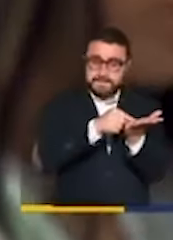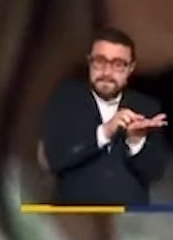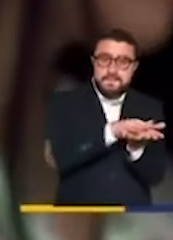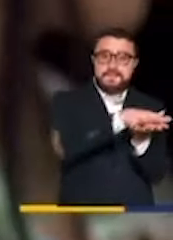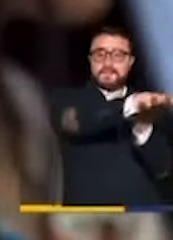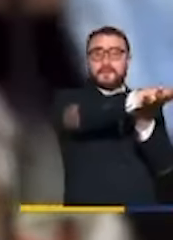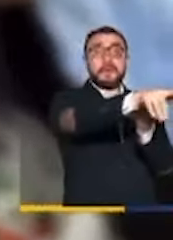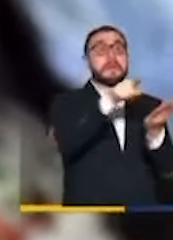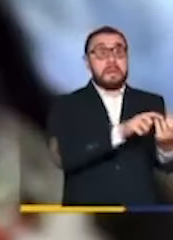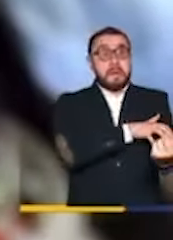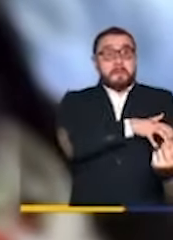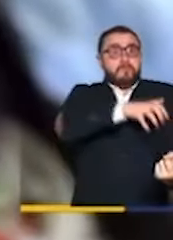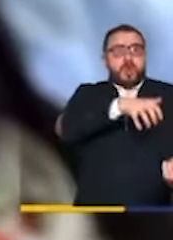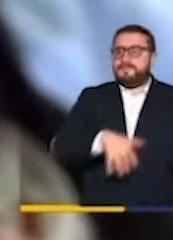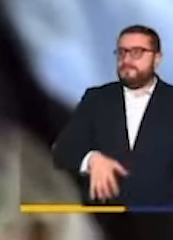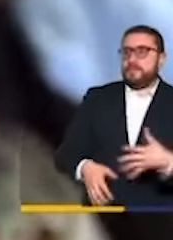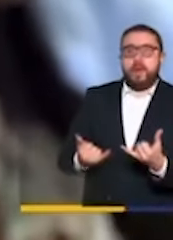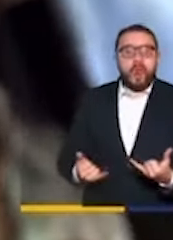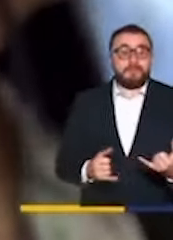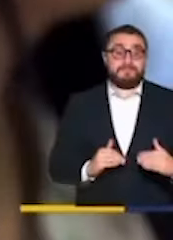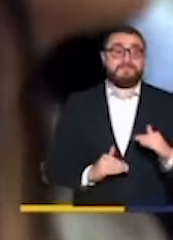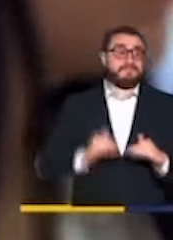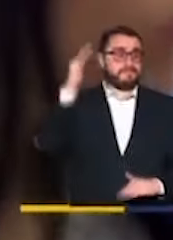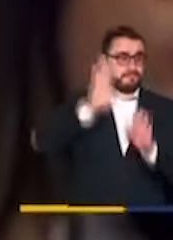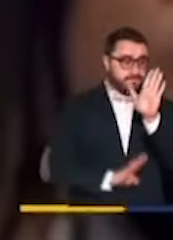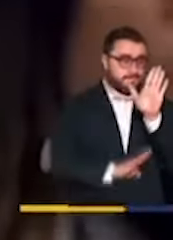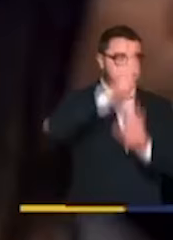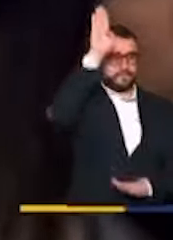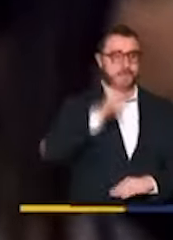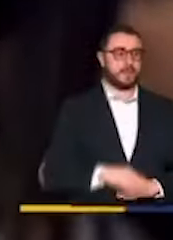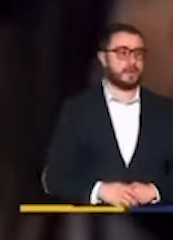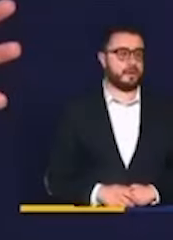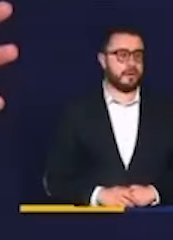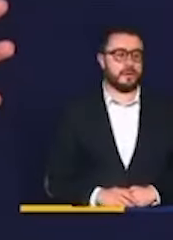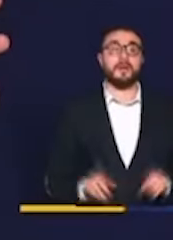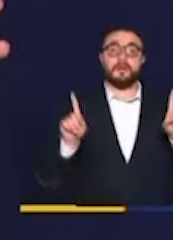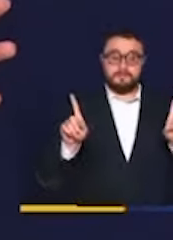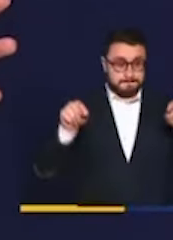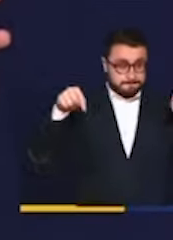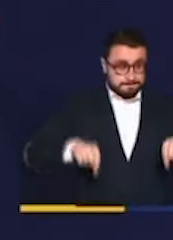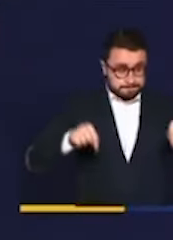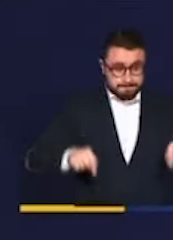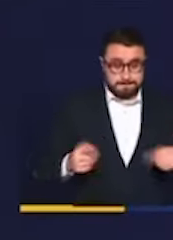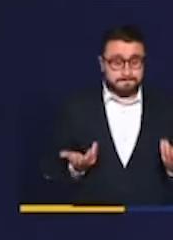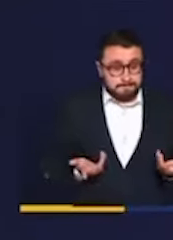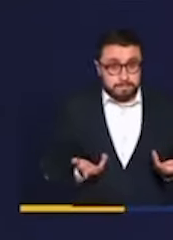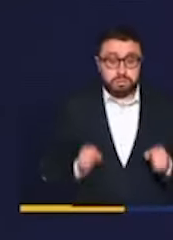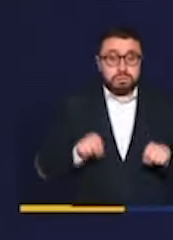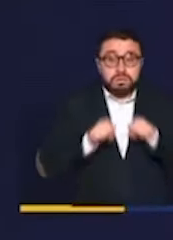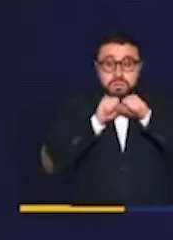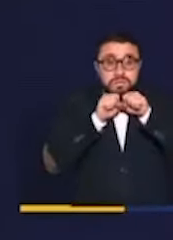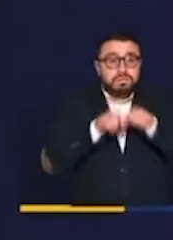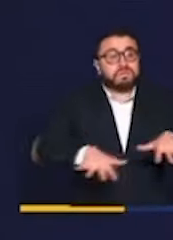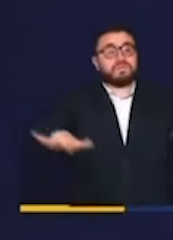empresa más poderosa que lo que nunca ha sido. Pero aquí, digamos, obviamente se puede expandir,